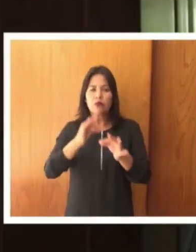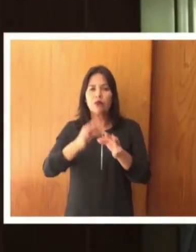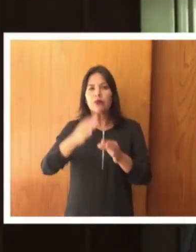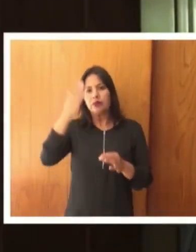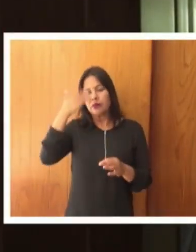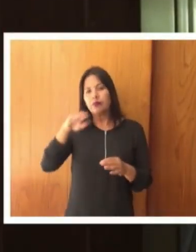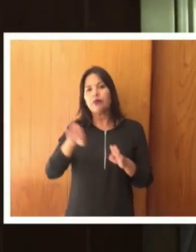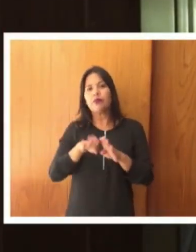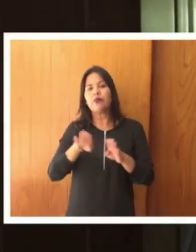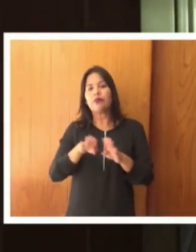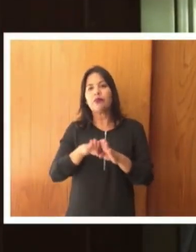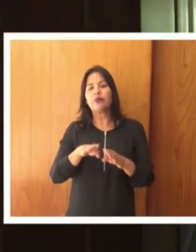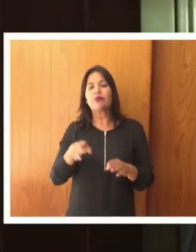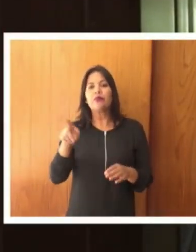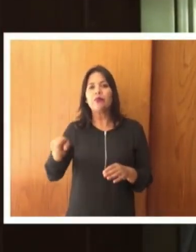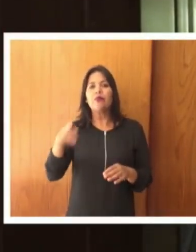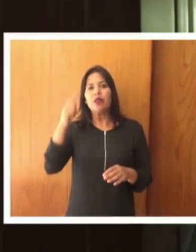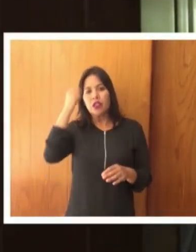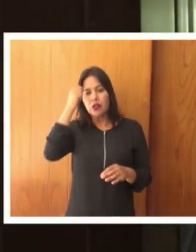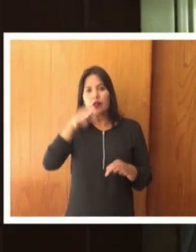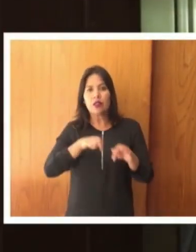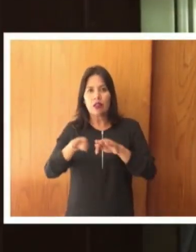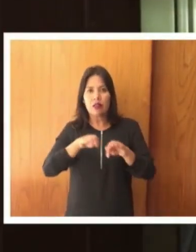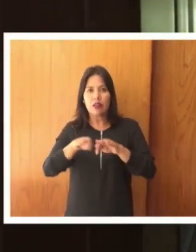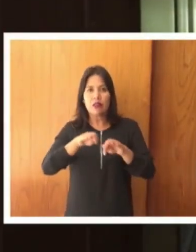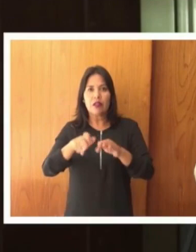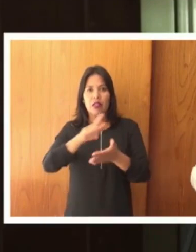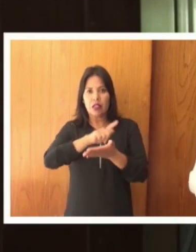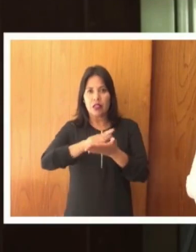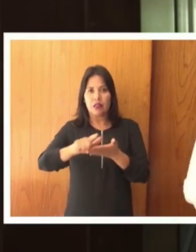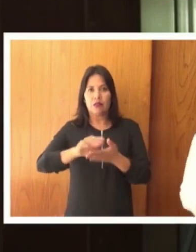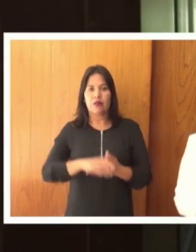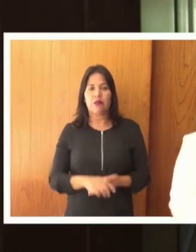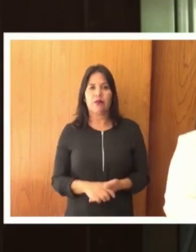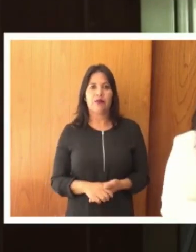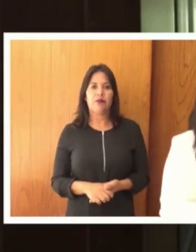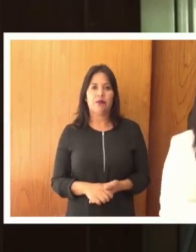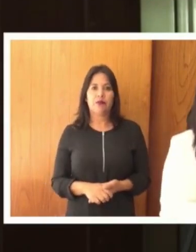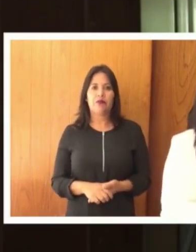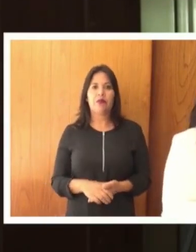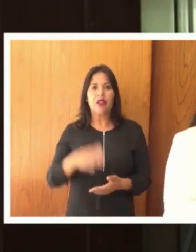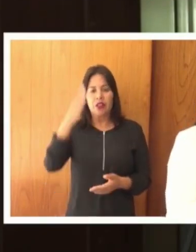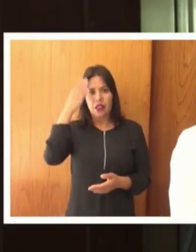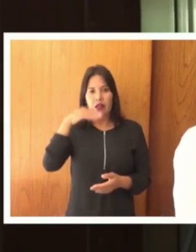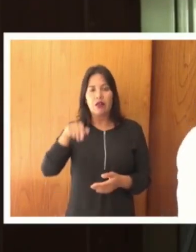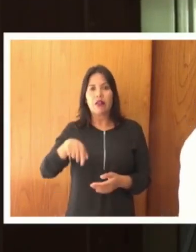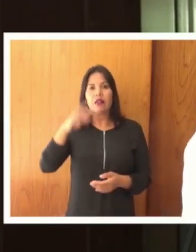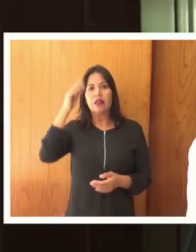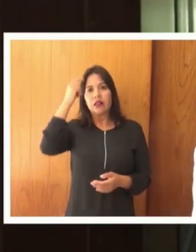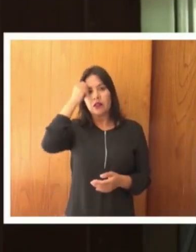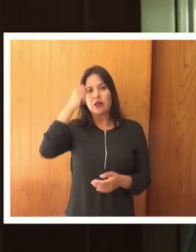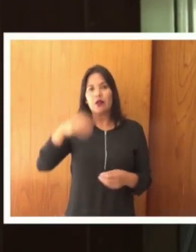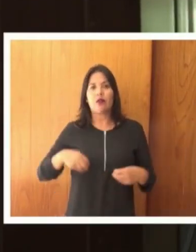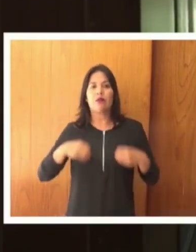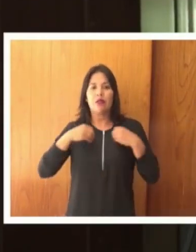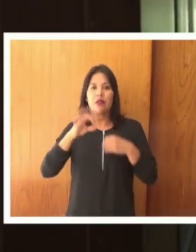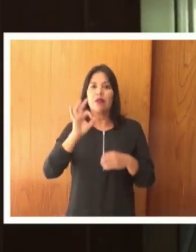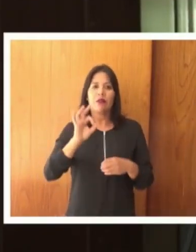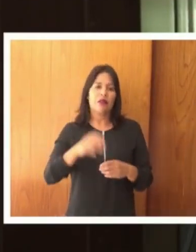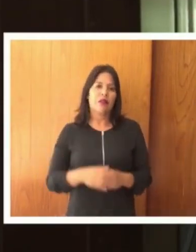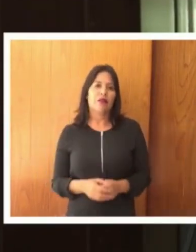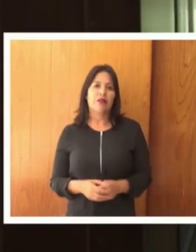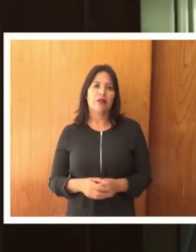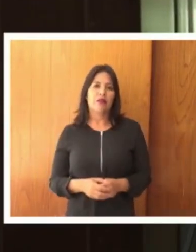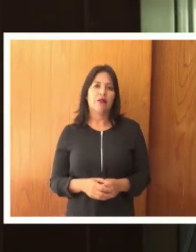y las características que queremos para tener un municipio como el que queremos, que nuestro eslogan dice que en Texcoco se viva bien.